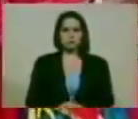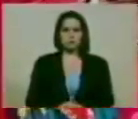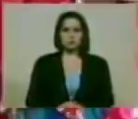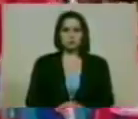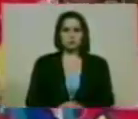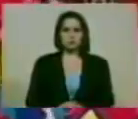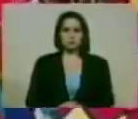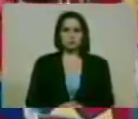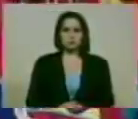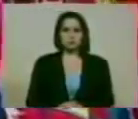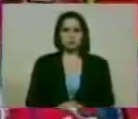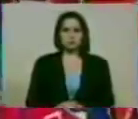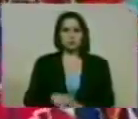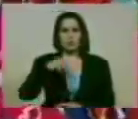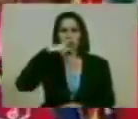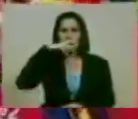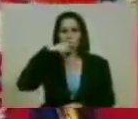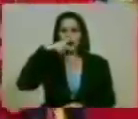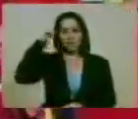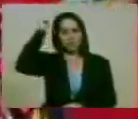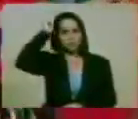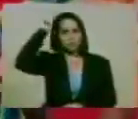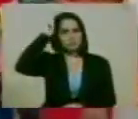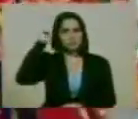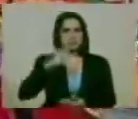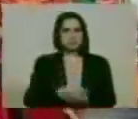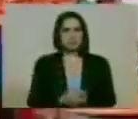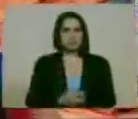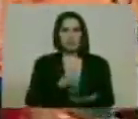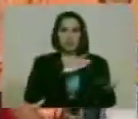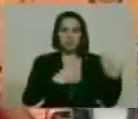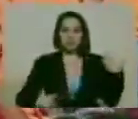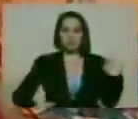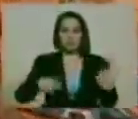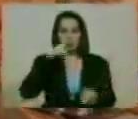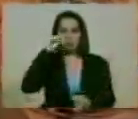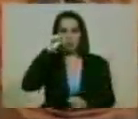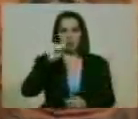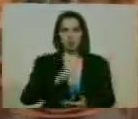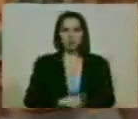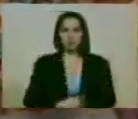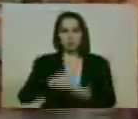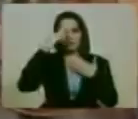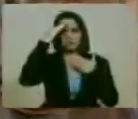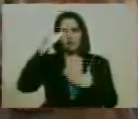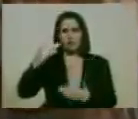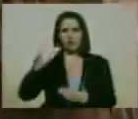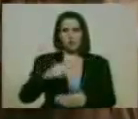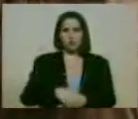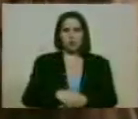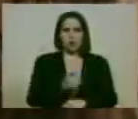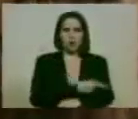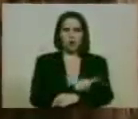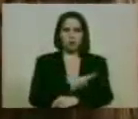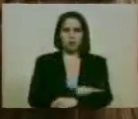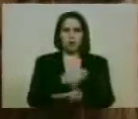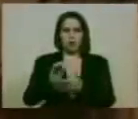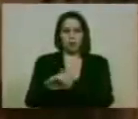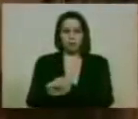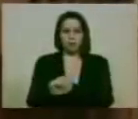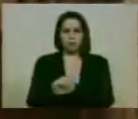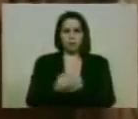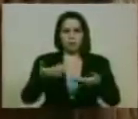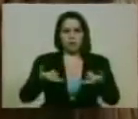Otuara por el mantu, yuspuma tu oseña, presidente Nicolás Maduro. Saludos, presidente hermano, presidente amigo, hijo